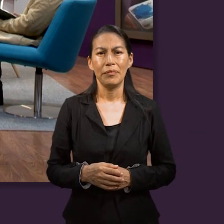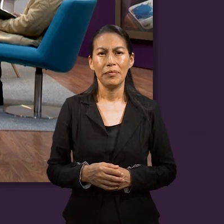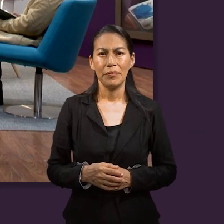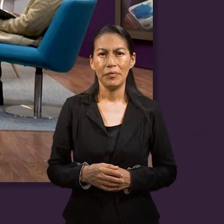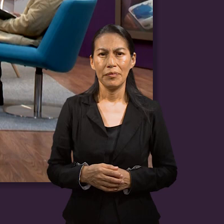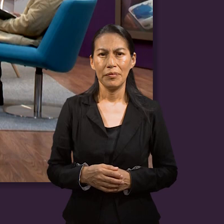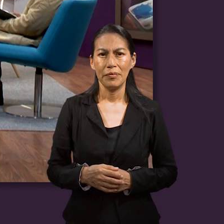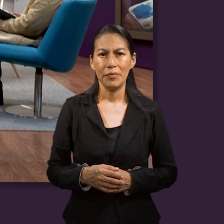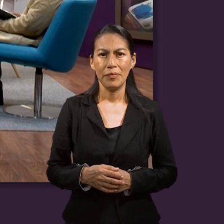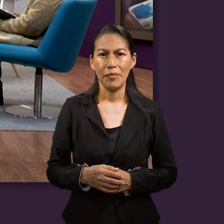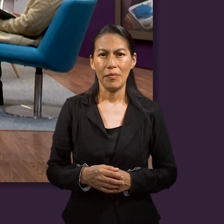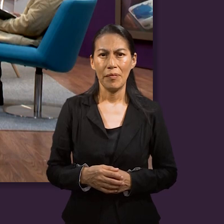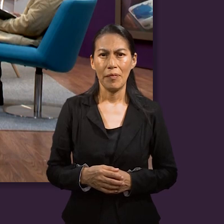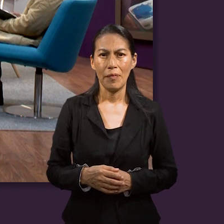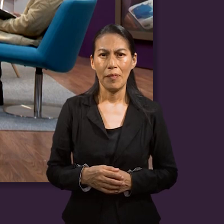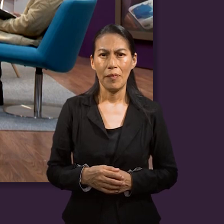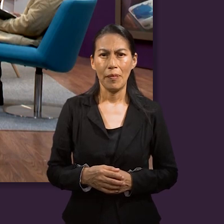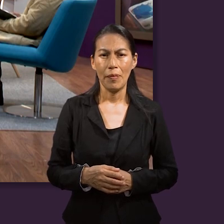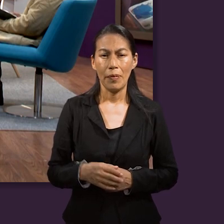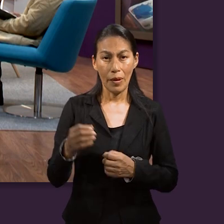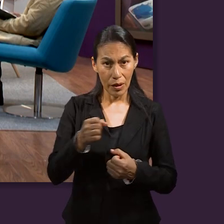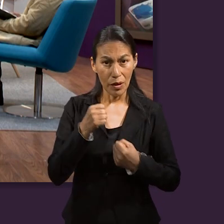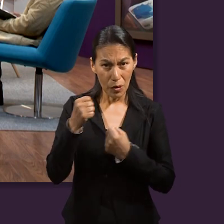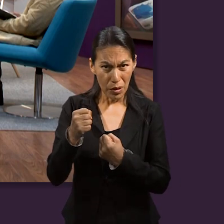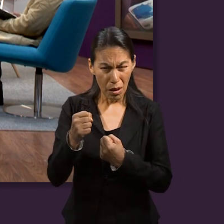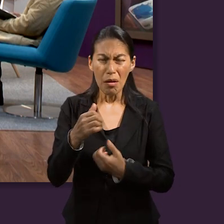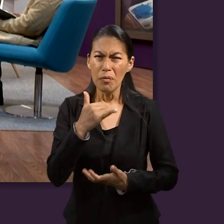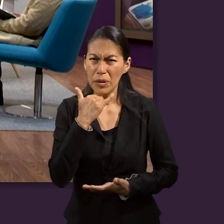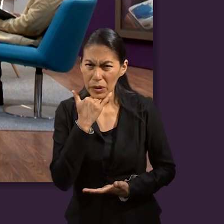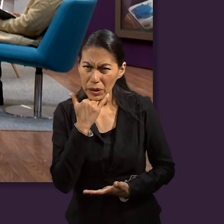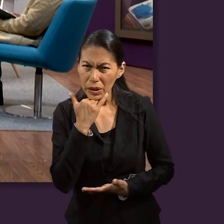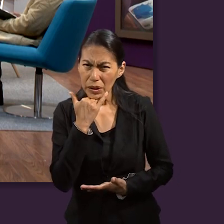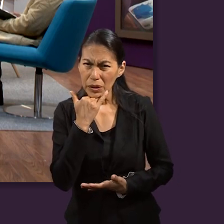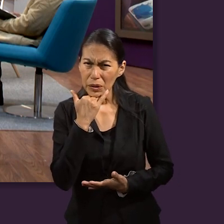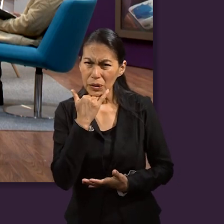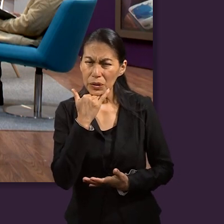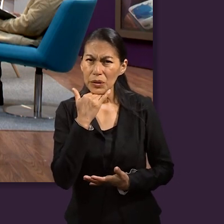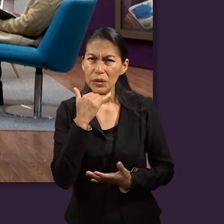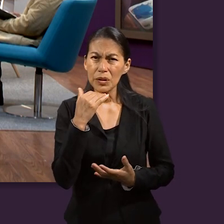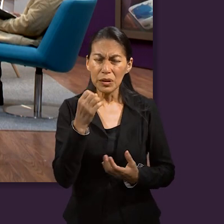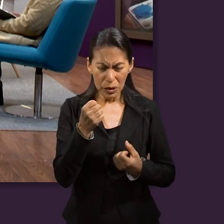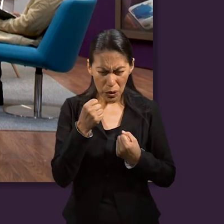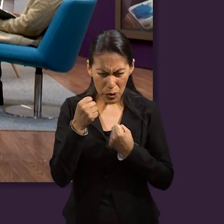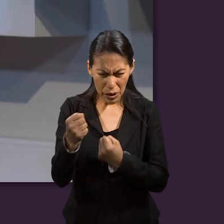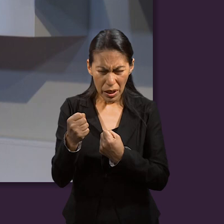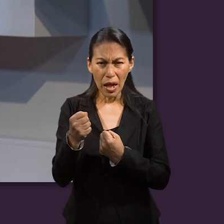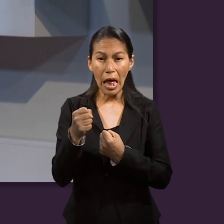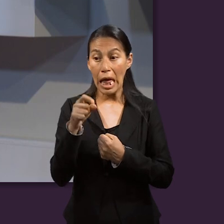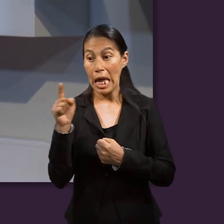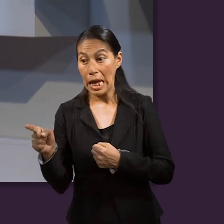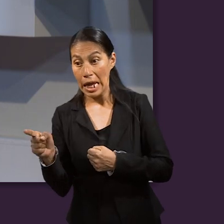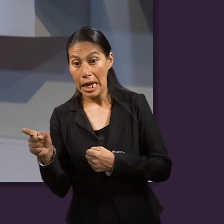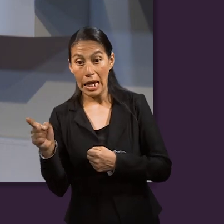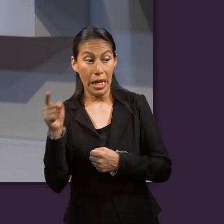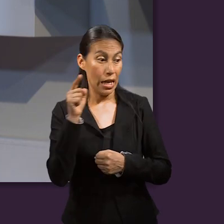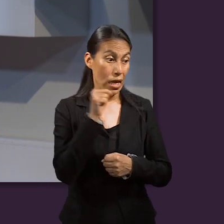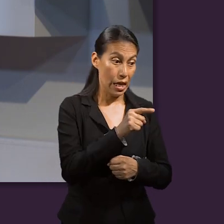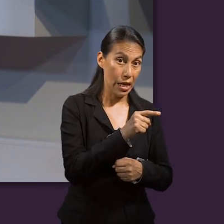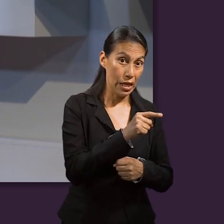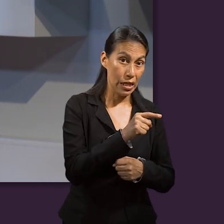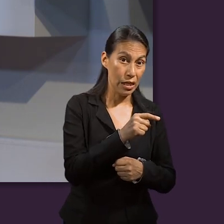sensación con la certeza de que había sido perdonado sino también llega con la certeza de que también es aún lo había perdonado